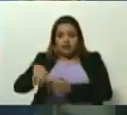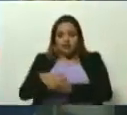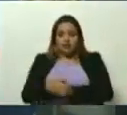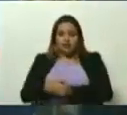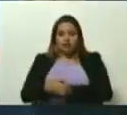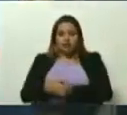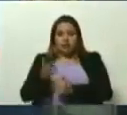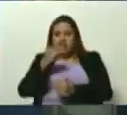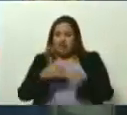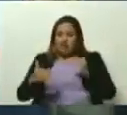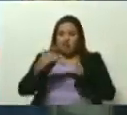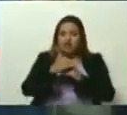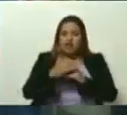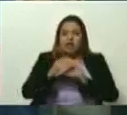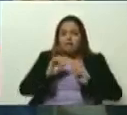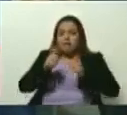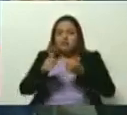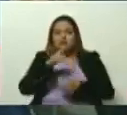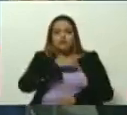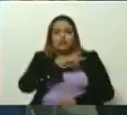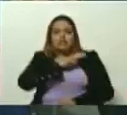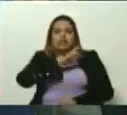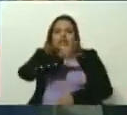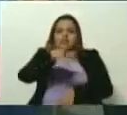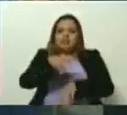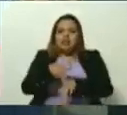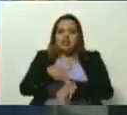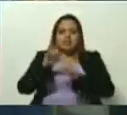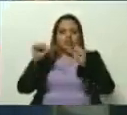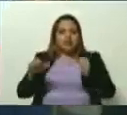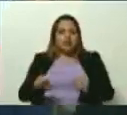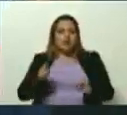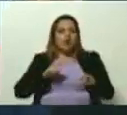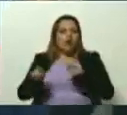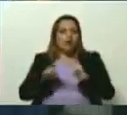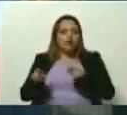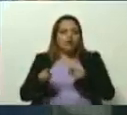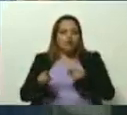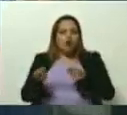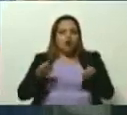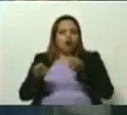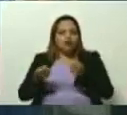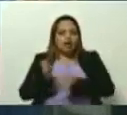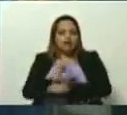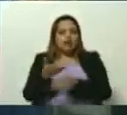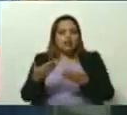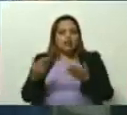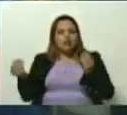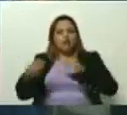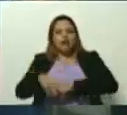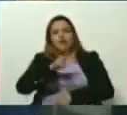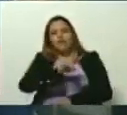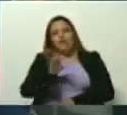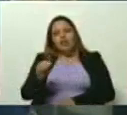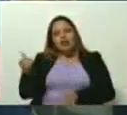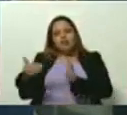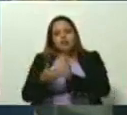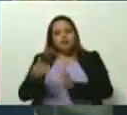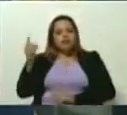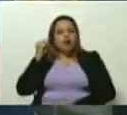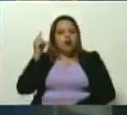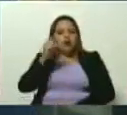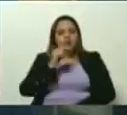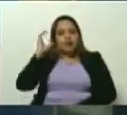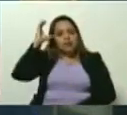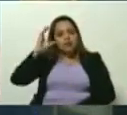es rebasada entra protección civil a nivel nacional, el sistema de gestión de riesgo, más de 20.000 hombres y mujeres preparados, capacitados